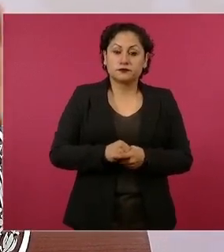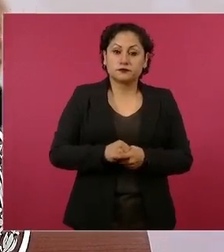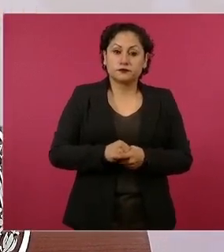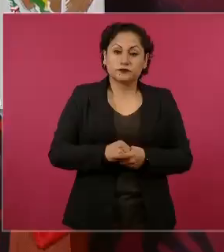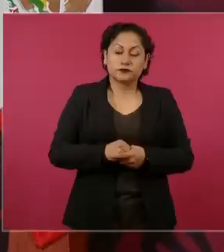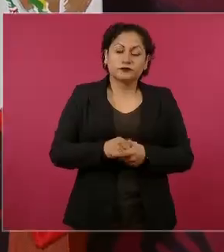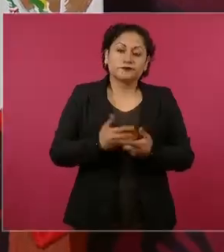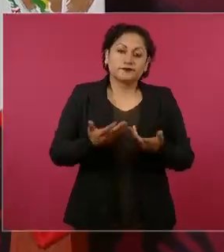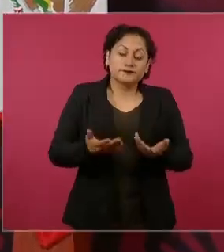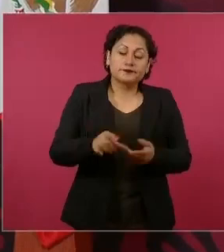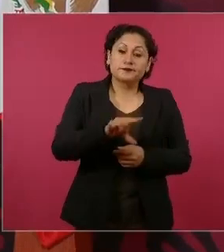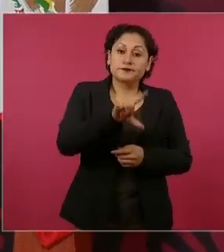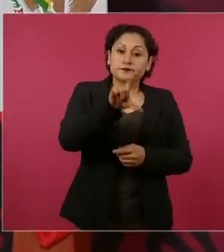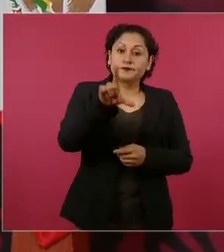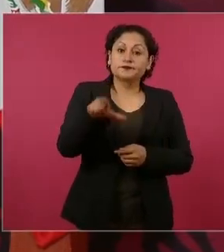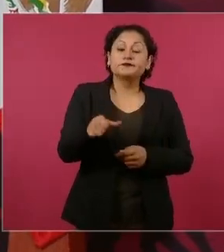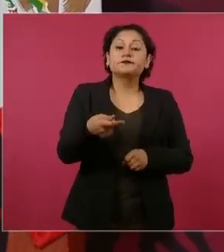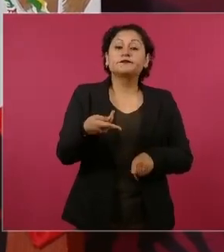Y resulta que